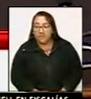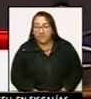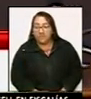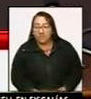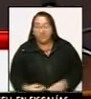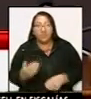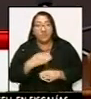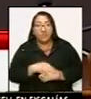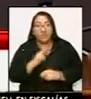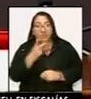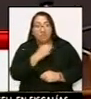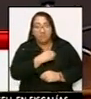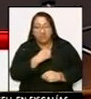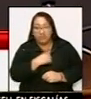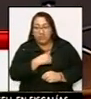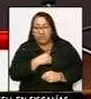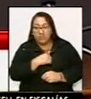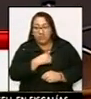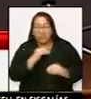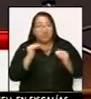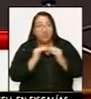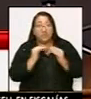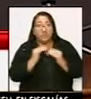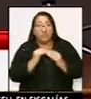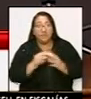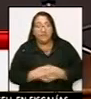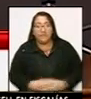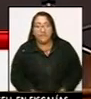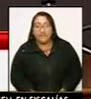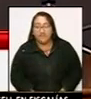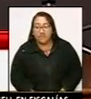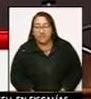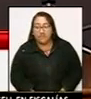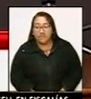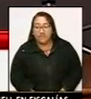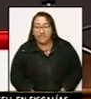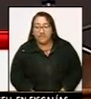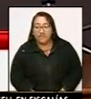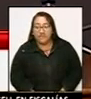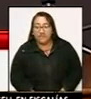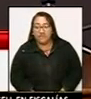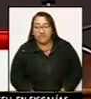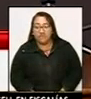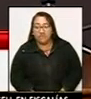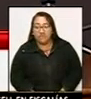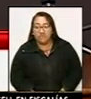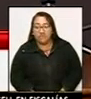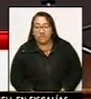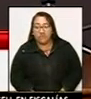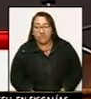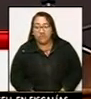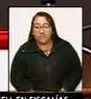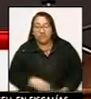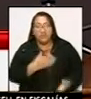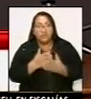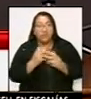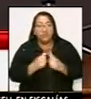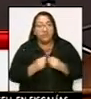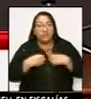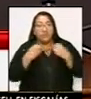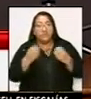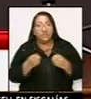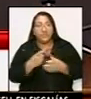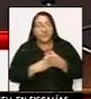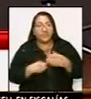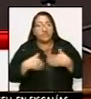de los viceministerios, de la misma manera, hay deficiencia en cuanto a la oportunidad